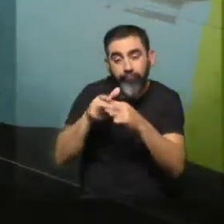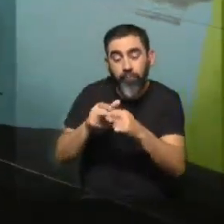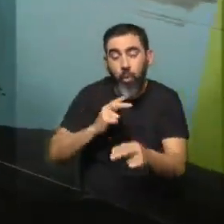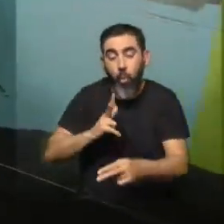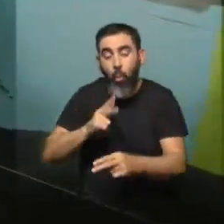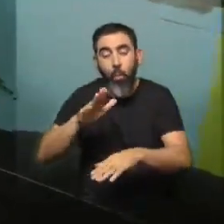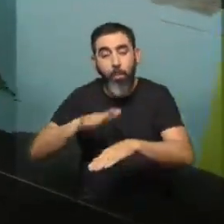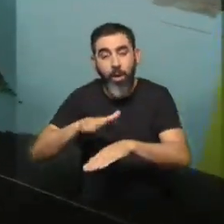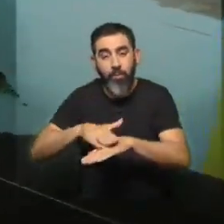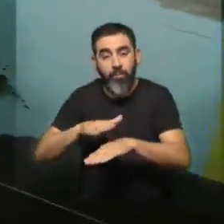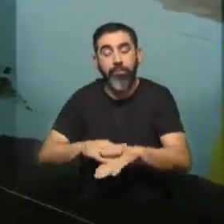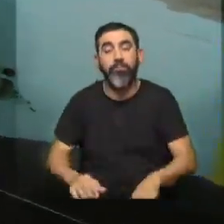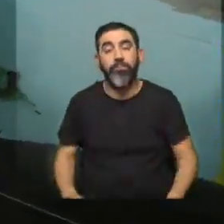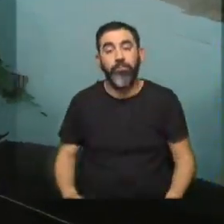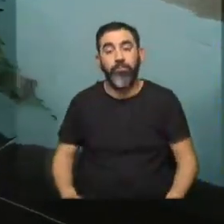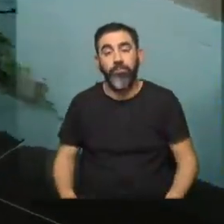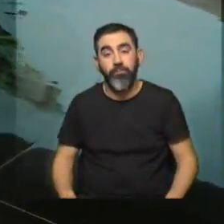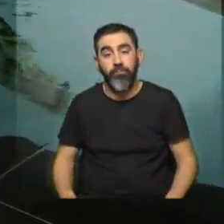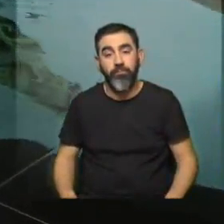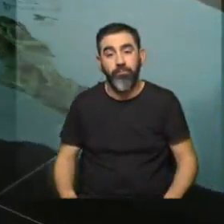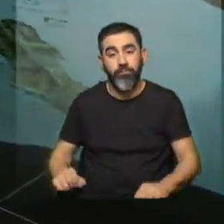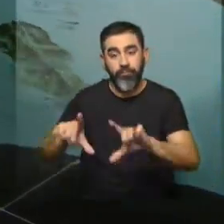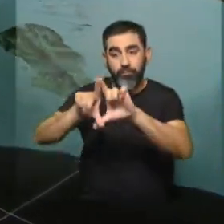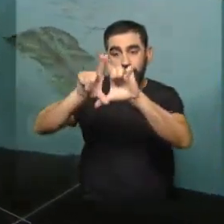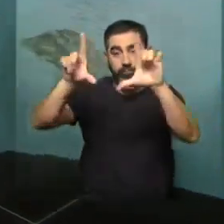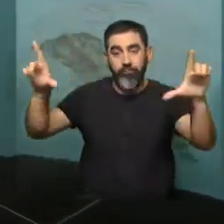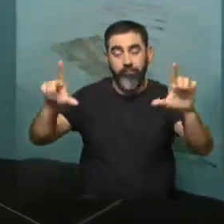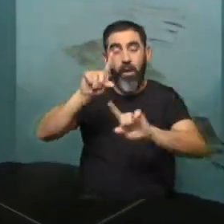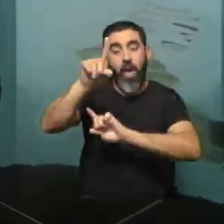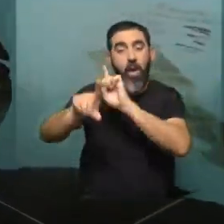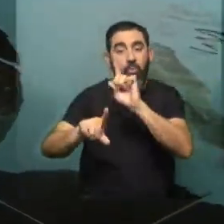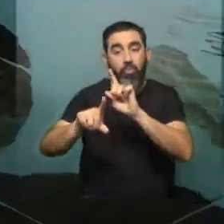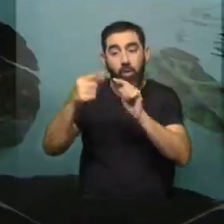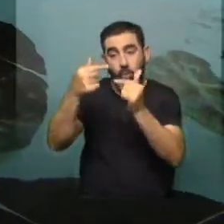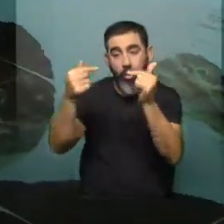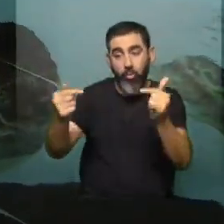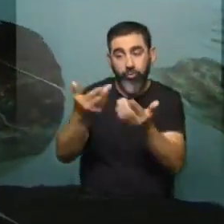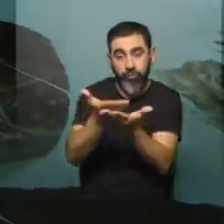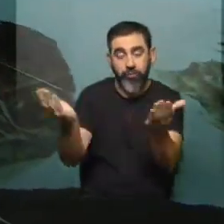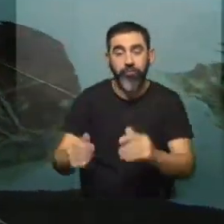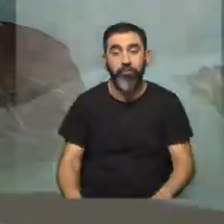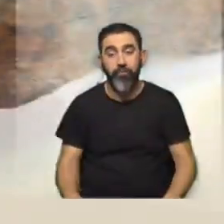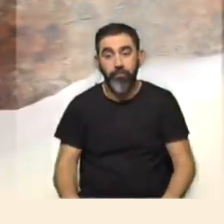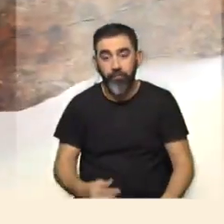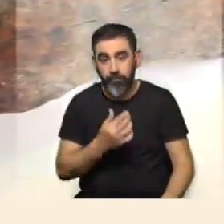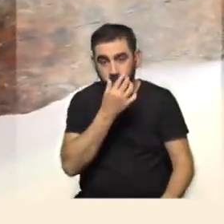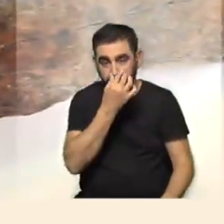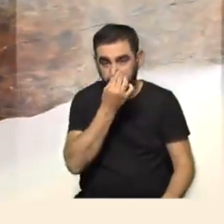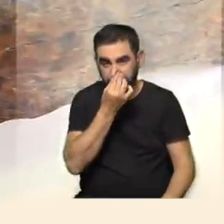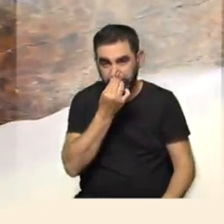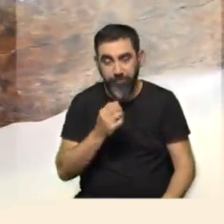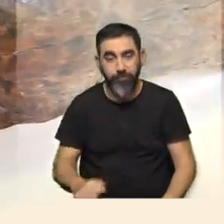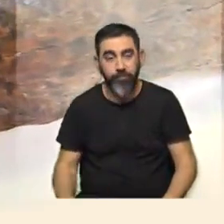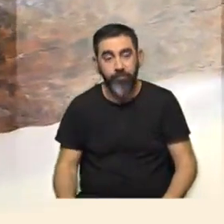humana. Acá estamos viendo en las pantallas grandes de estudio una de esas piezas. Efectivamente, sí. Que es